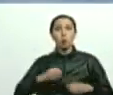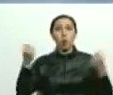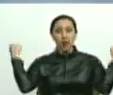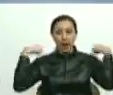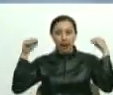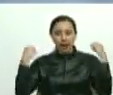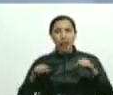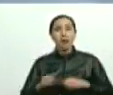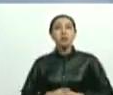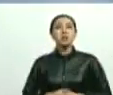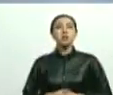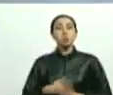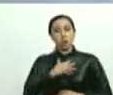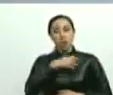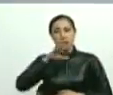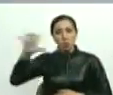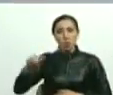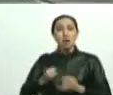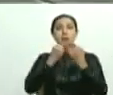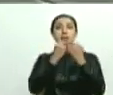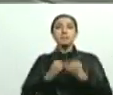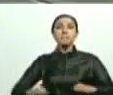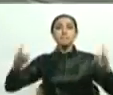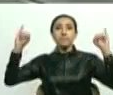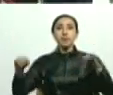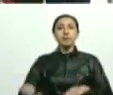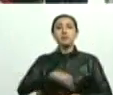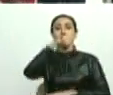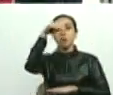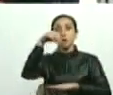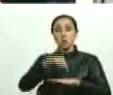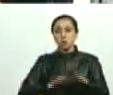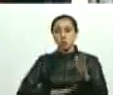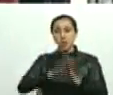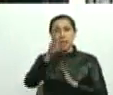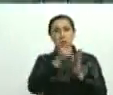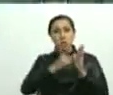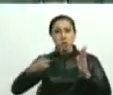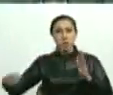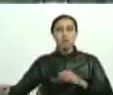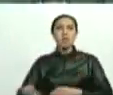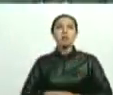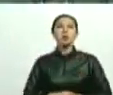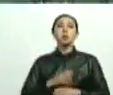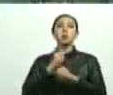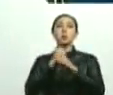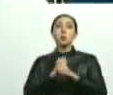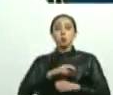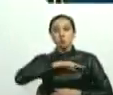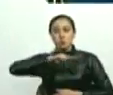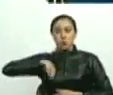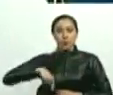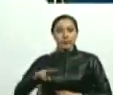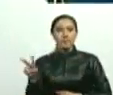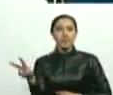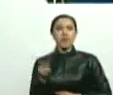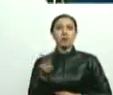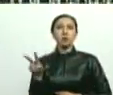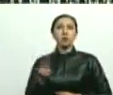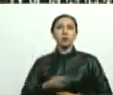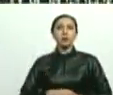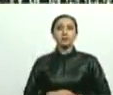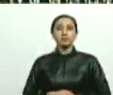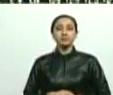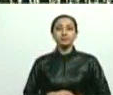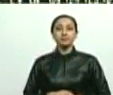soberanía, la independencia nacional y el derecho al desarrollo y a la prosperidad de nuestro país. Verdadero,